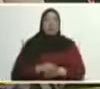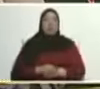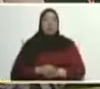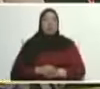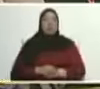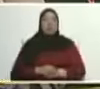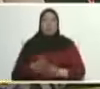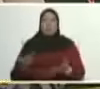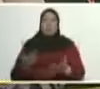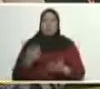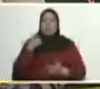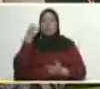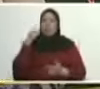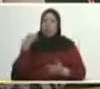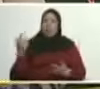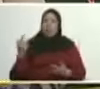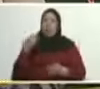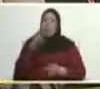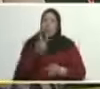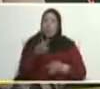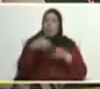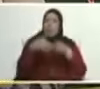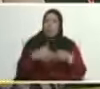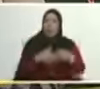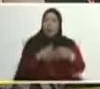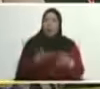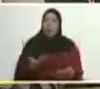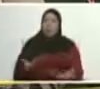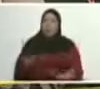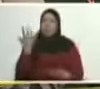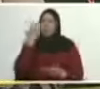Este negrito con dos barcos.